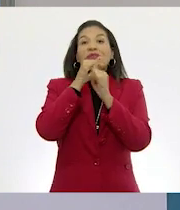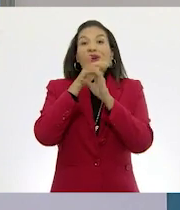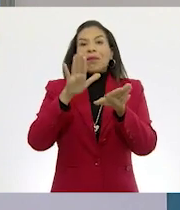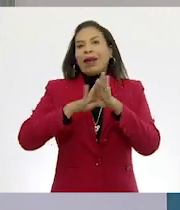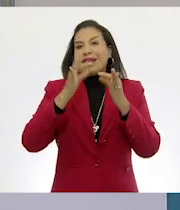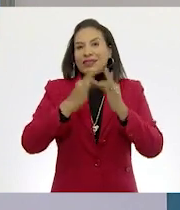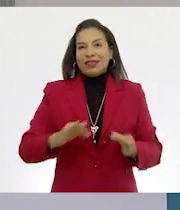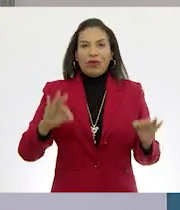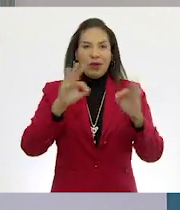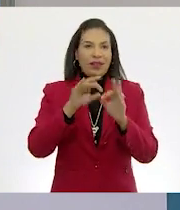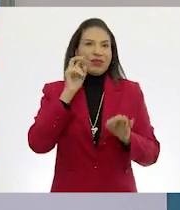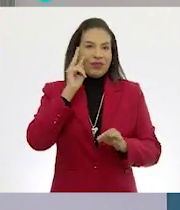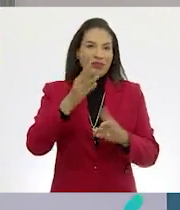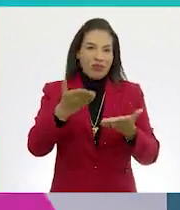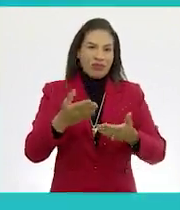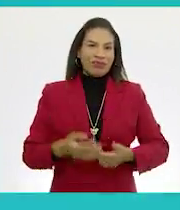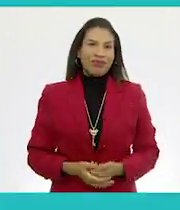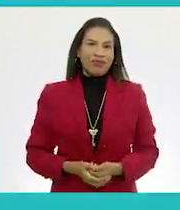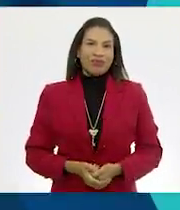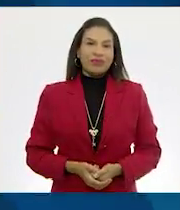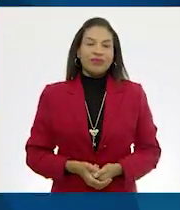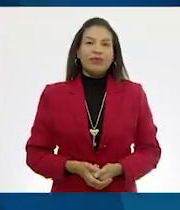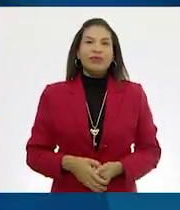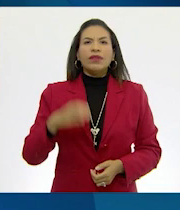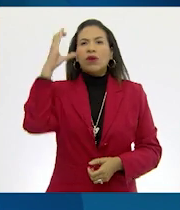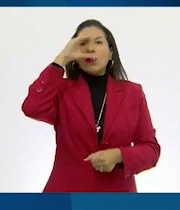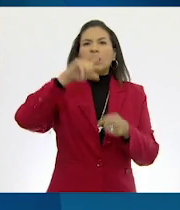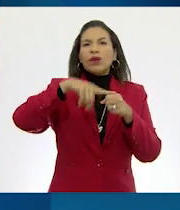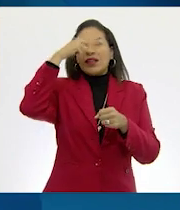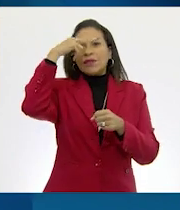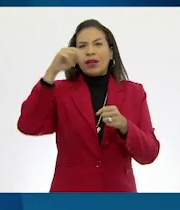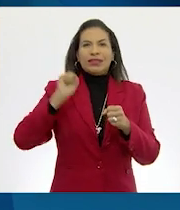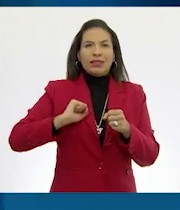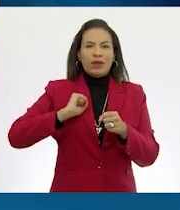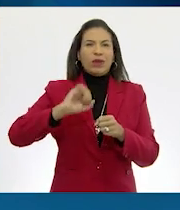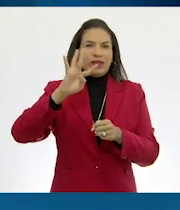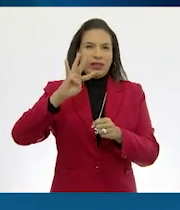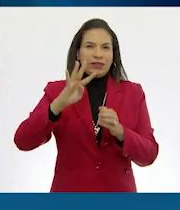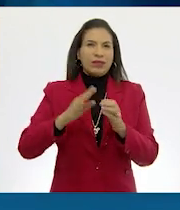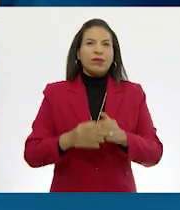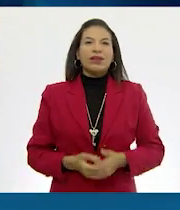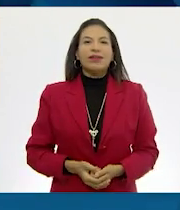información más importante que vean. La cultura en México en el siglo XIX.